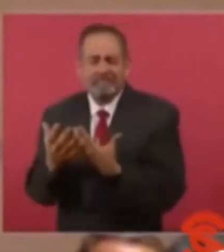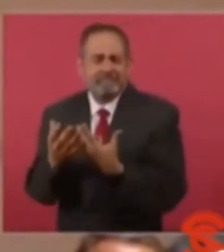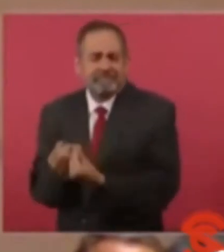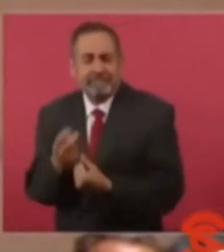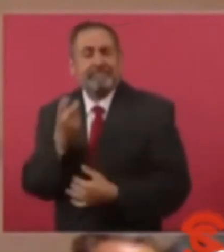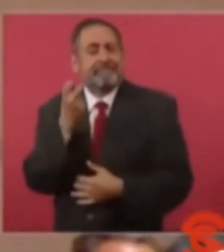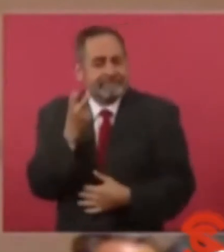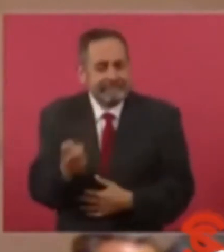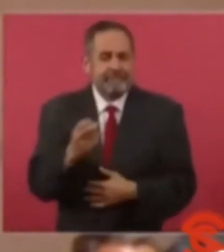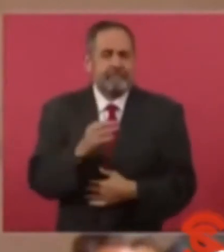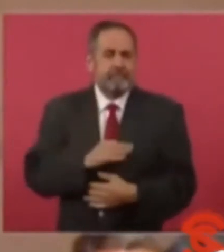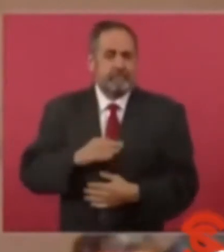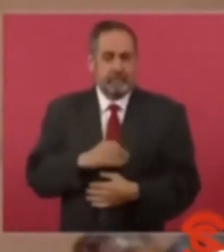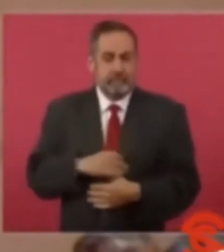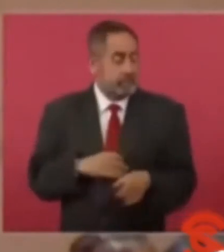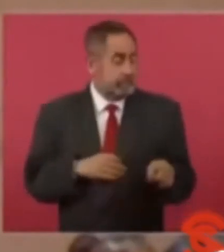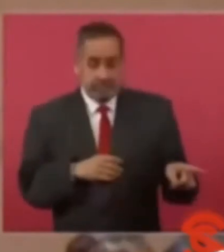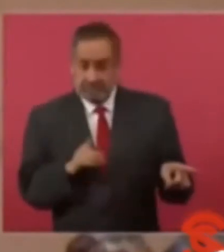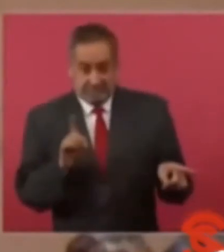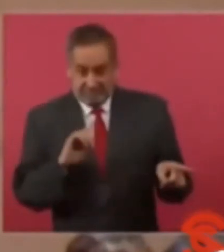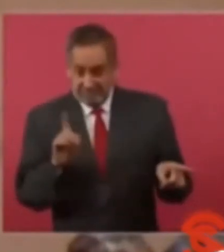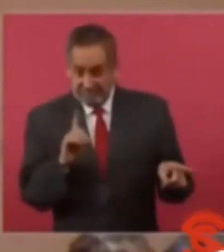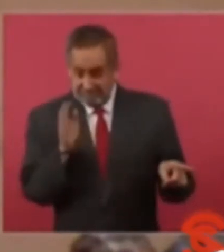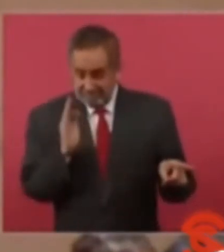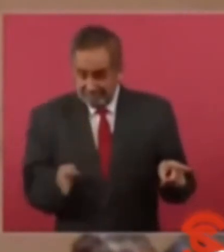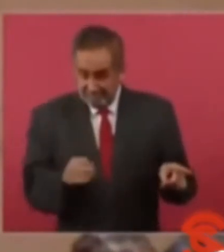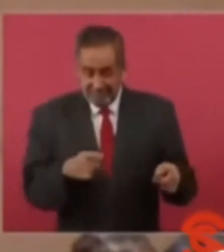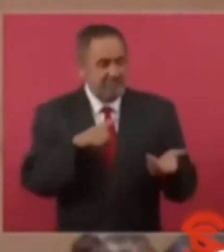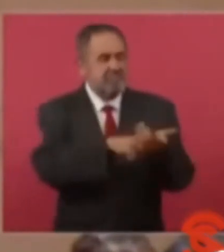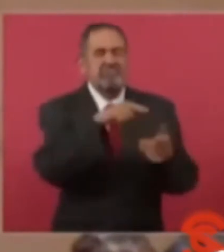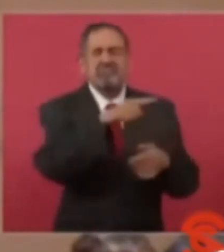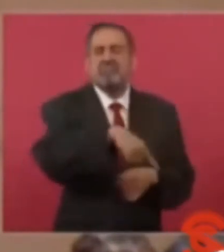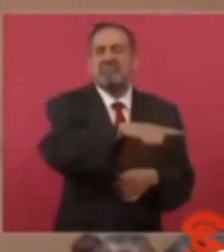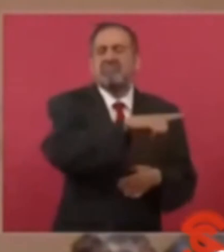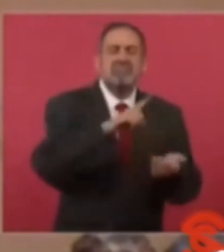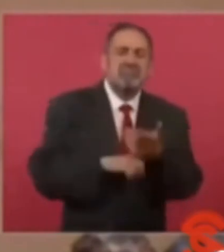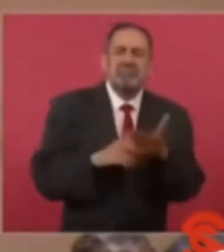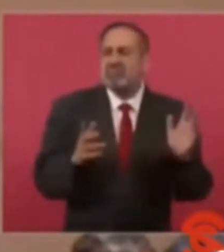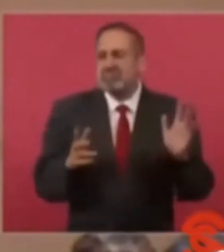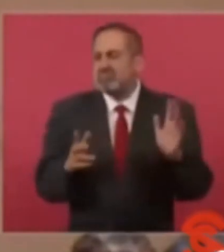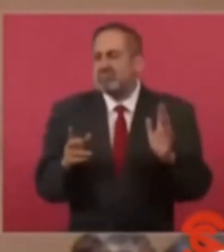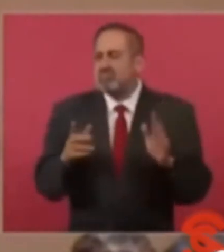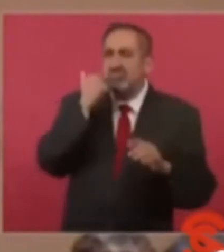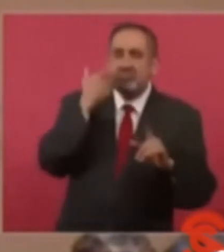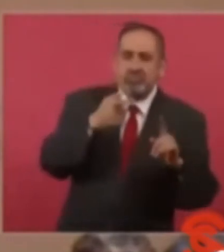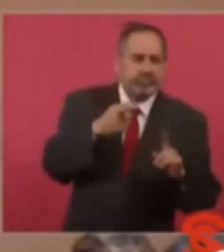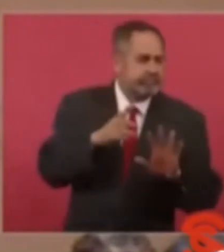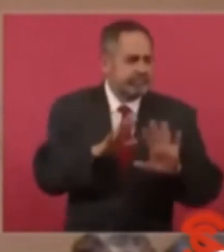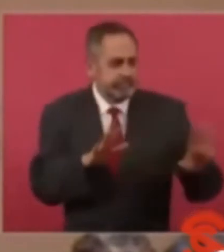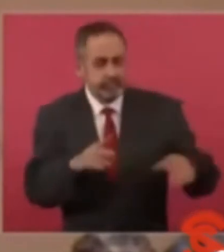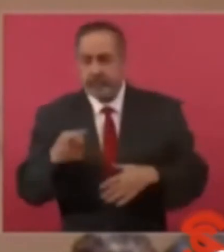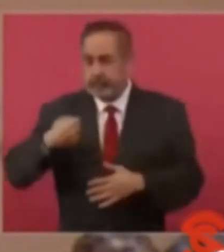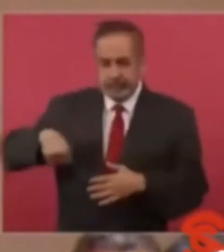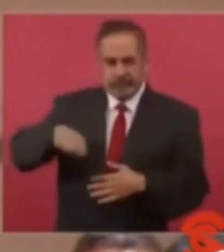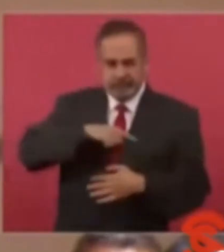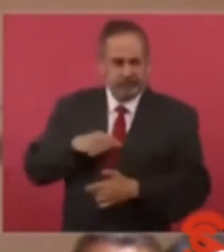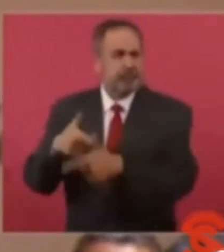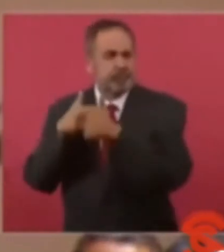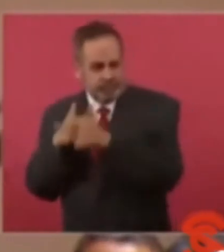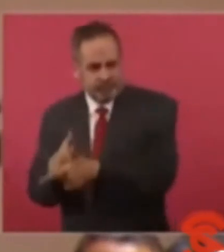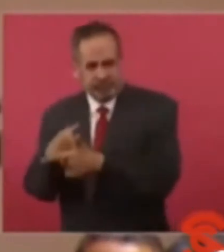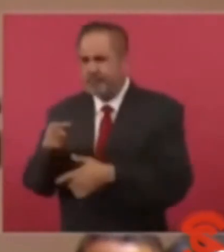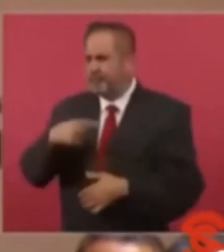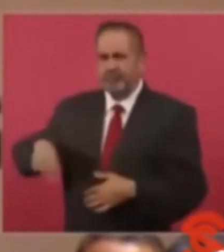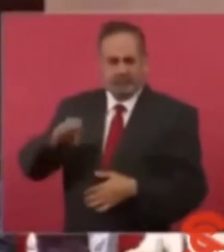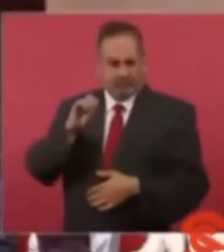ellos no acepten y practiquen estos preceptos y nosotros los